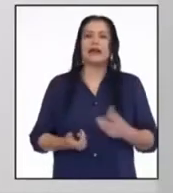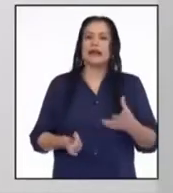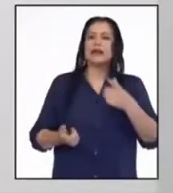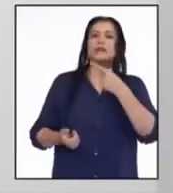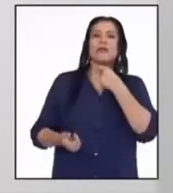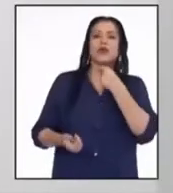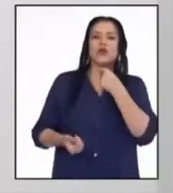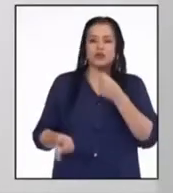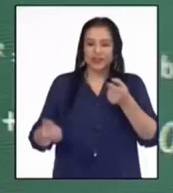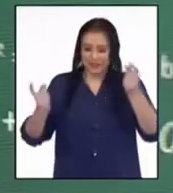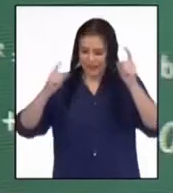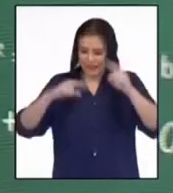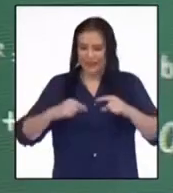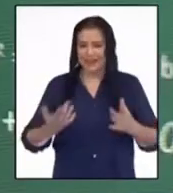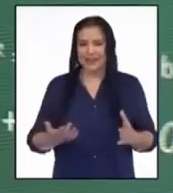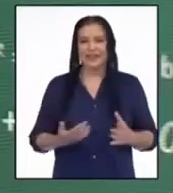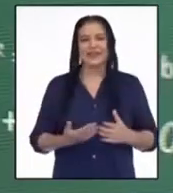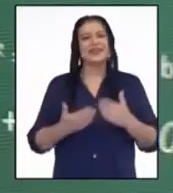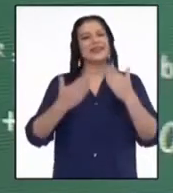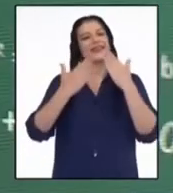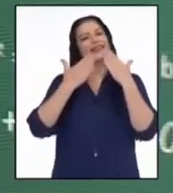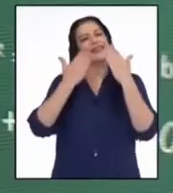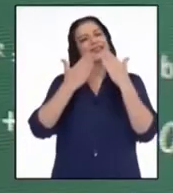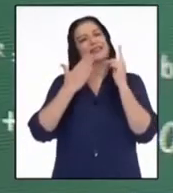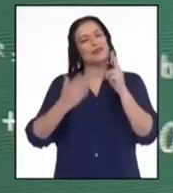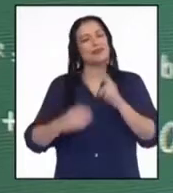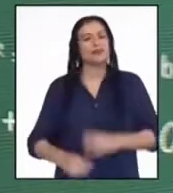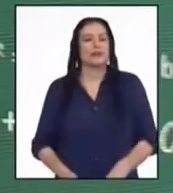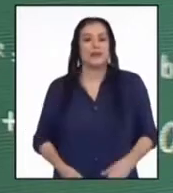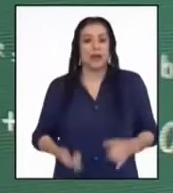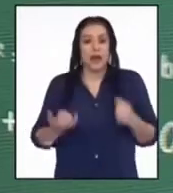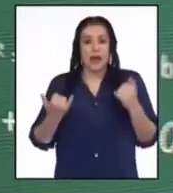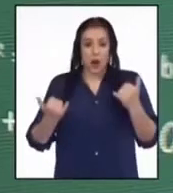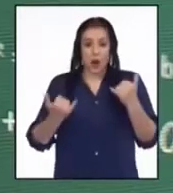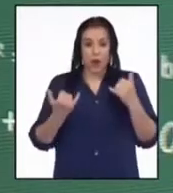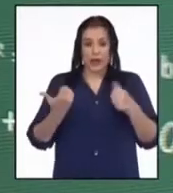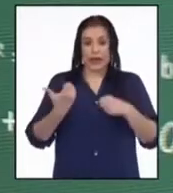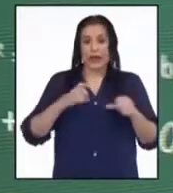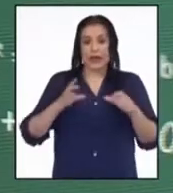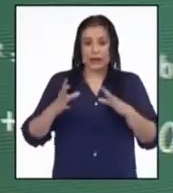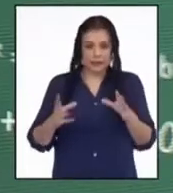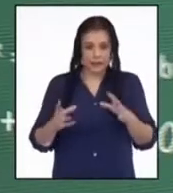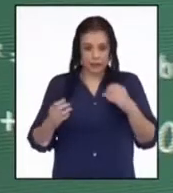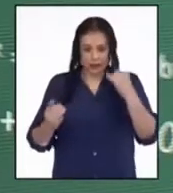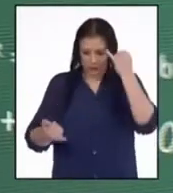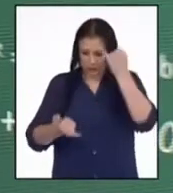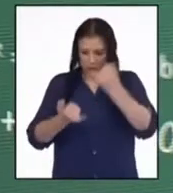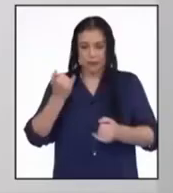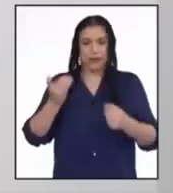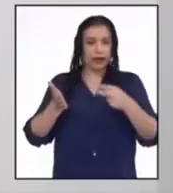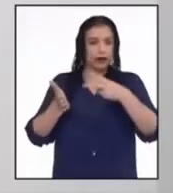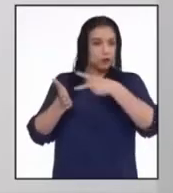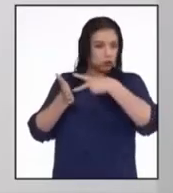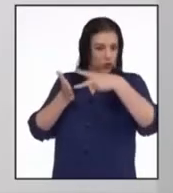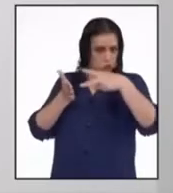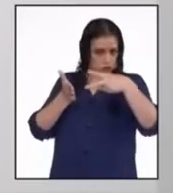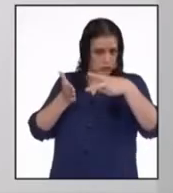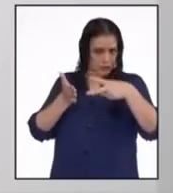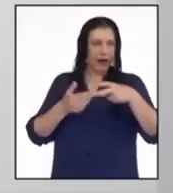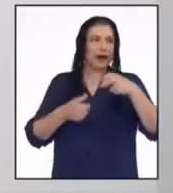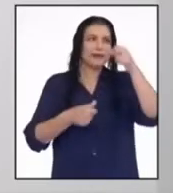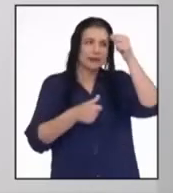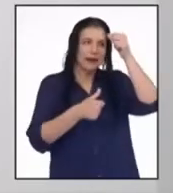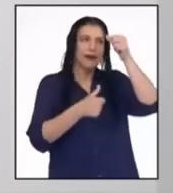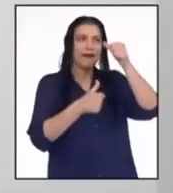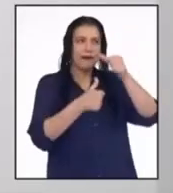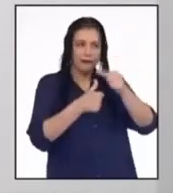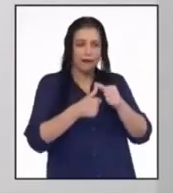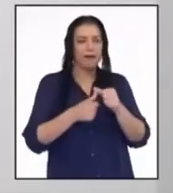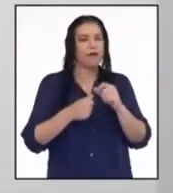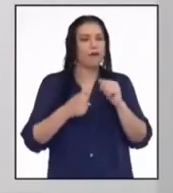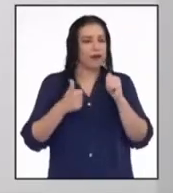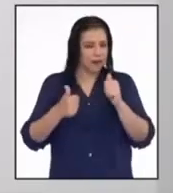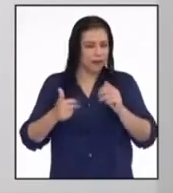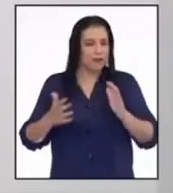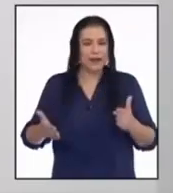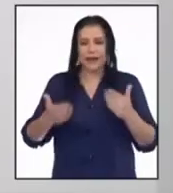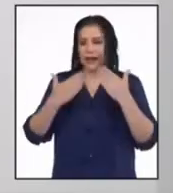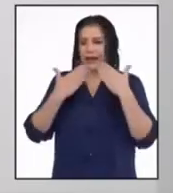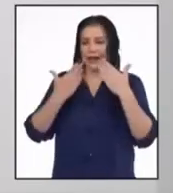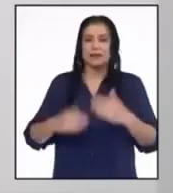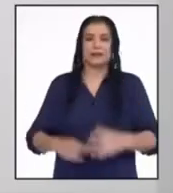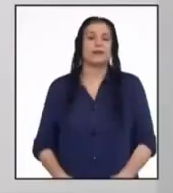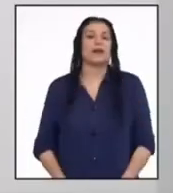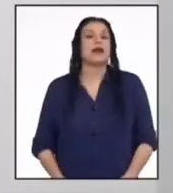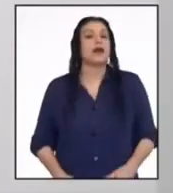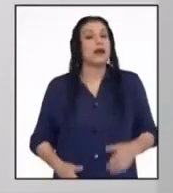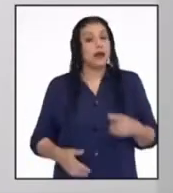me gusta estar aquí. Gracias, profesora. Hoy es nuestra actividad de cierre de estas 2 semanas. Lo recuerdo perfectamente,